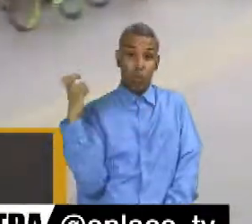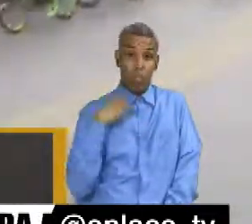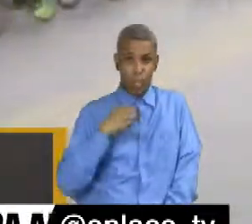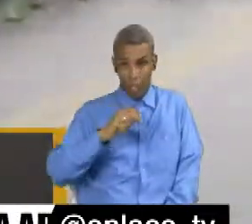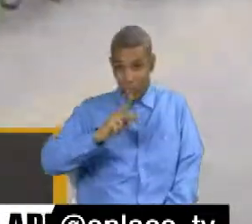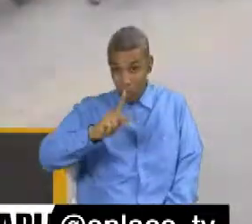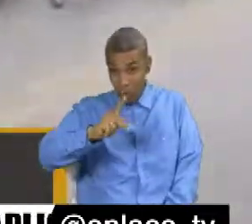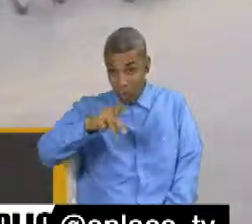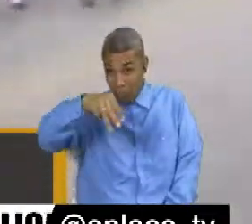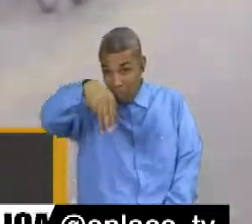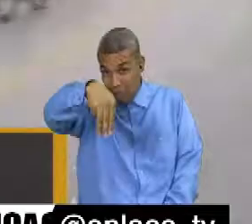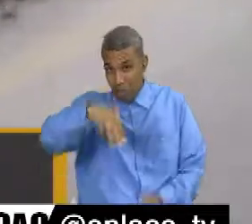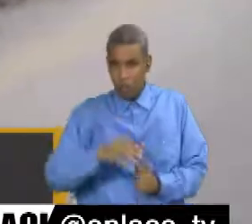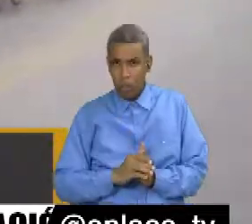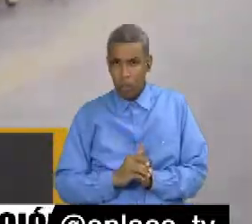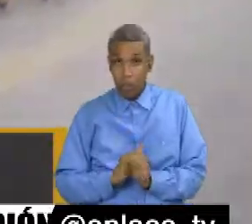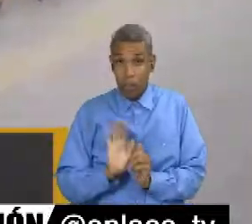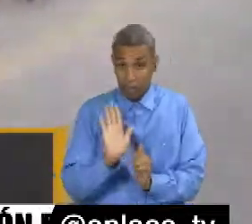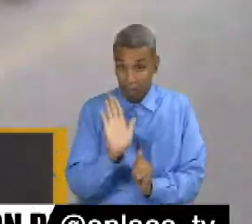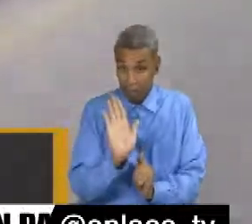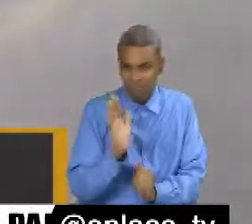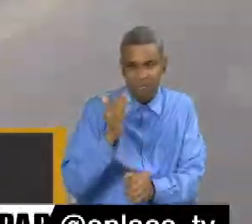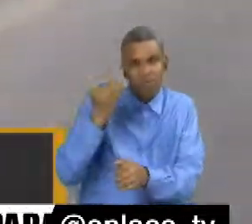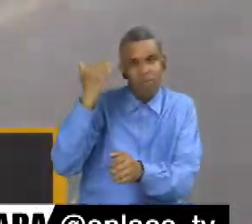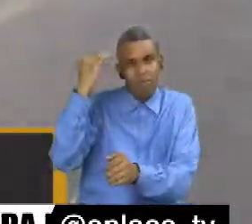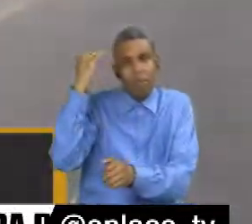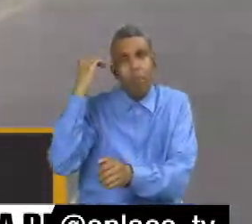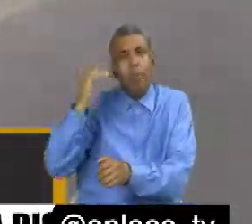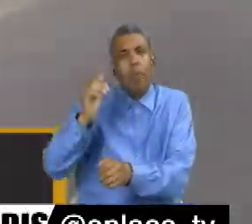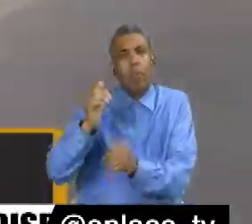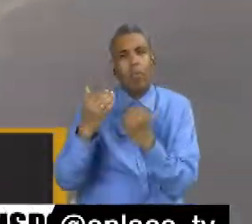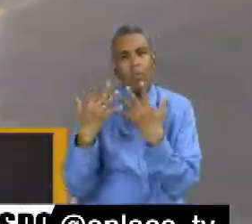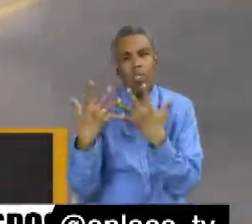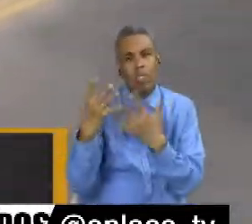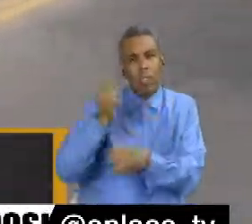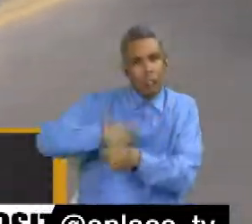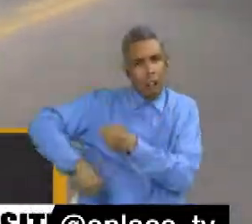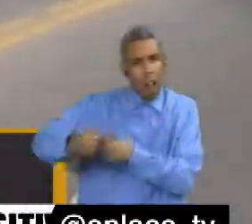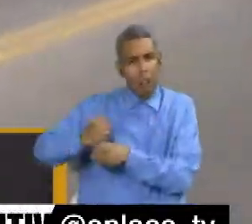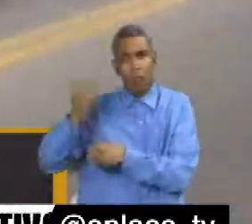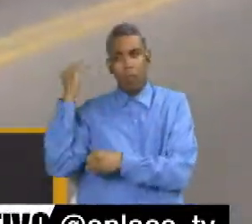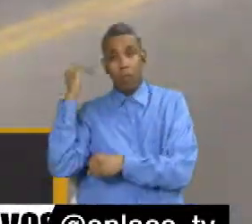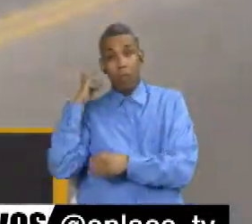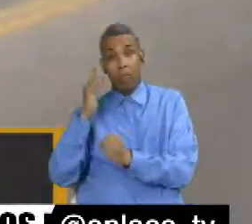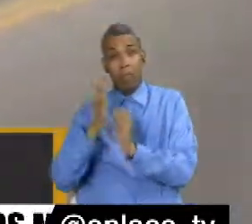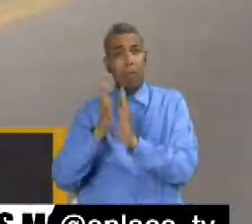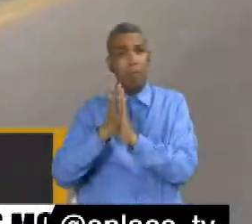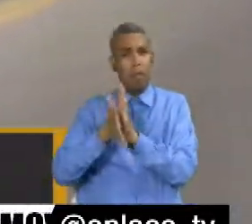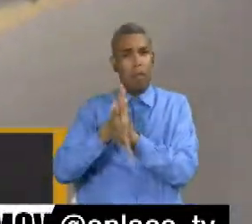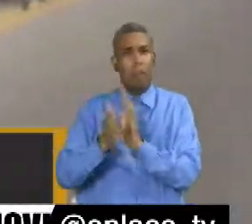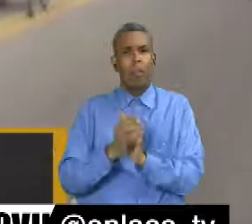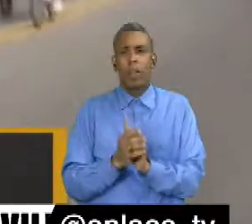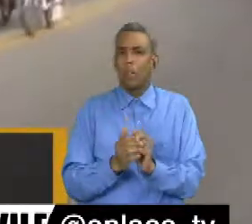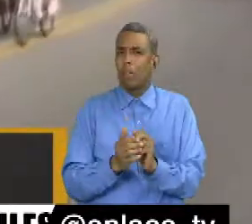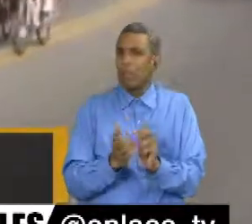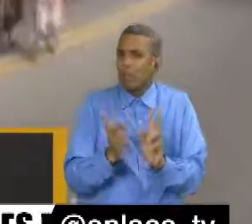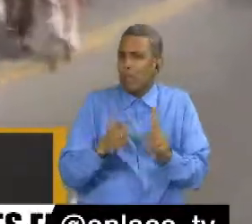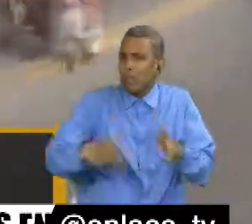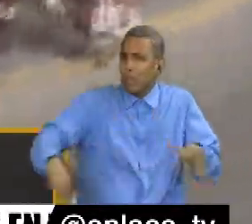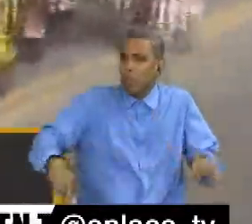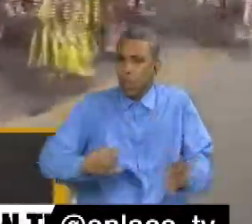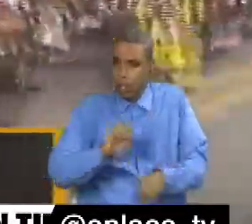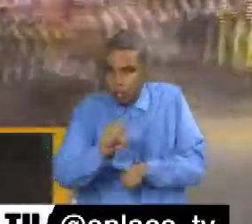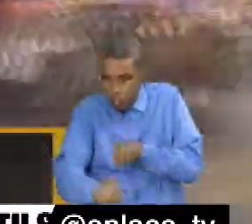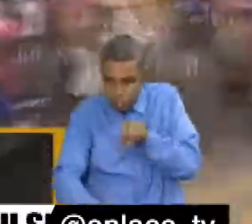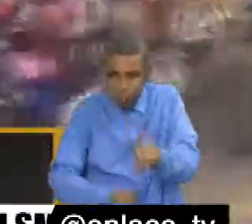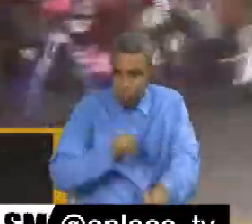etapa que se hizo unos años, hace aproximadamente unos 10 años, y hubo una huelga por parte de los corredores porque fueron engañados.